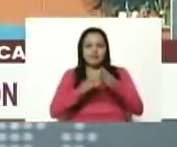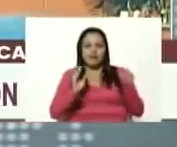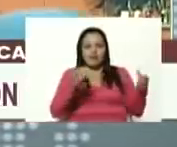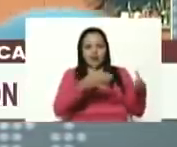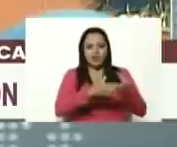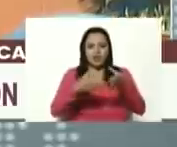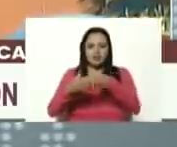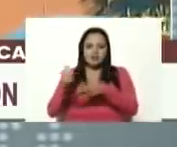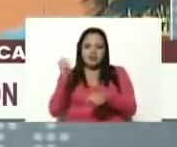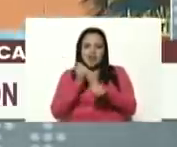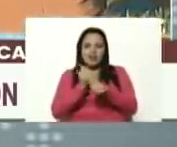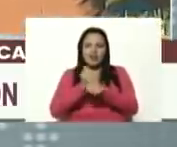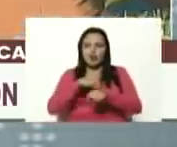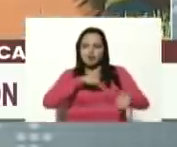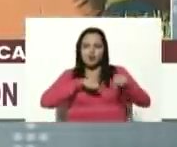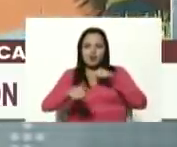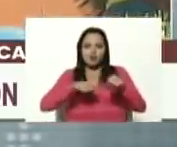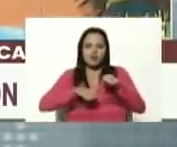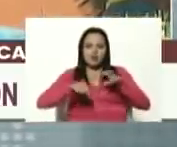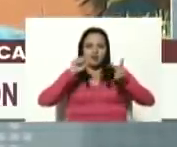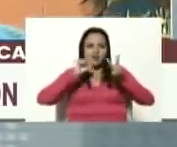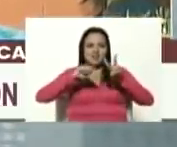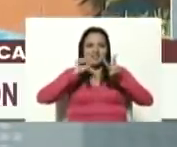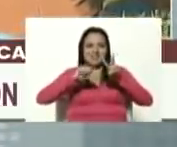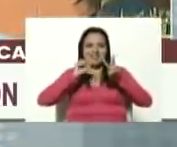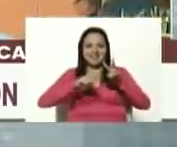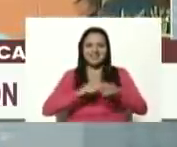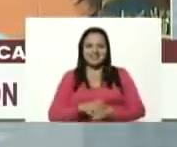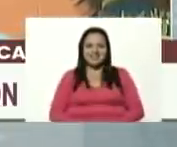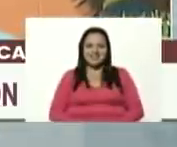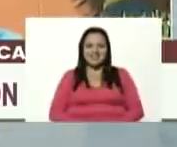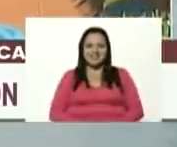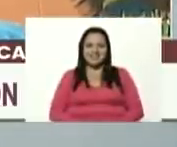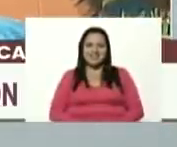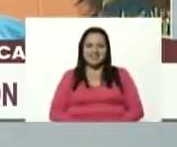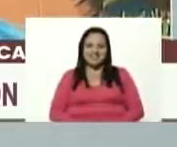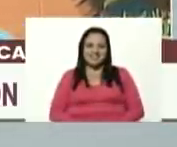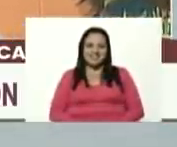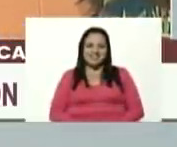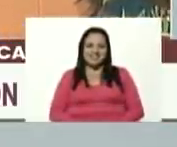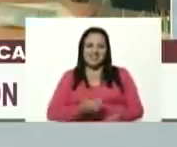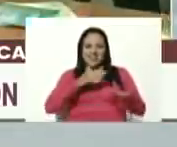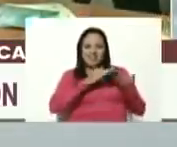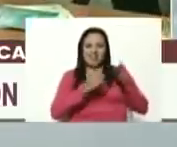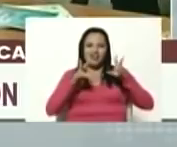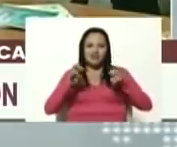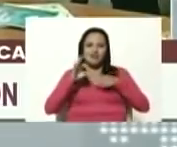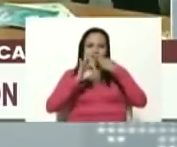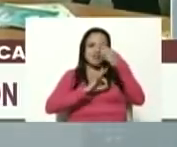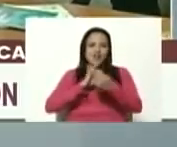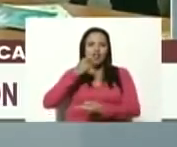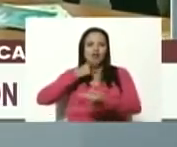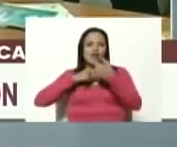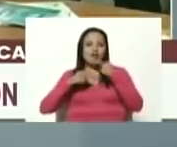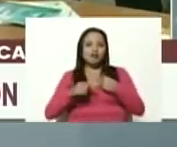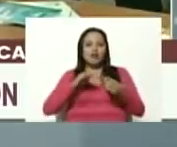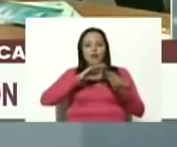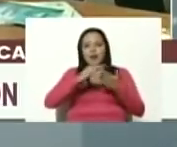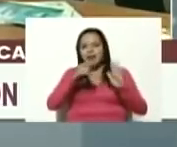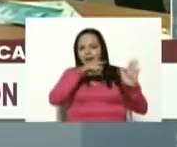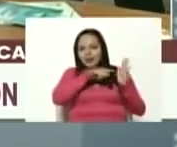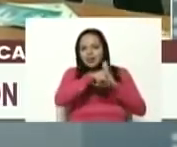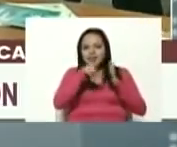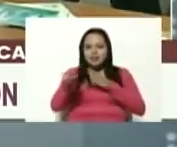trabajo, con el movimiento Somos Venezuela, con Barrio Nuevo, Barrio Tricolor, con Barrio